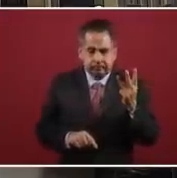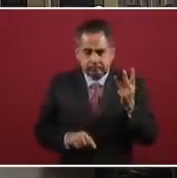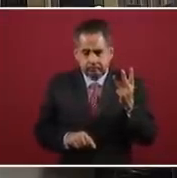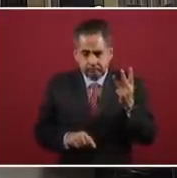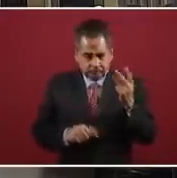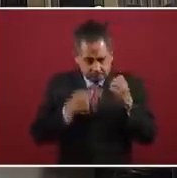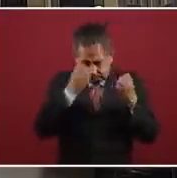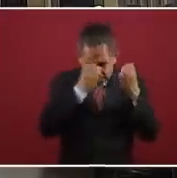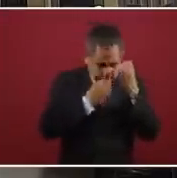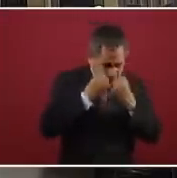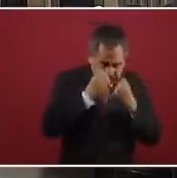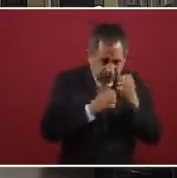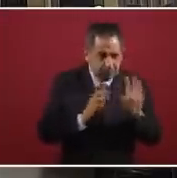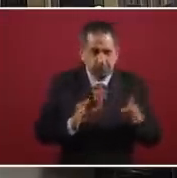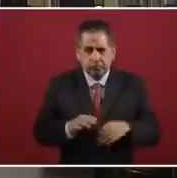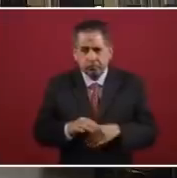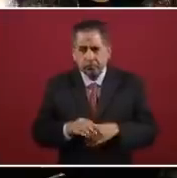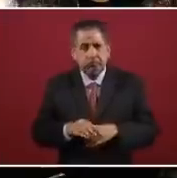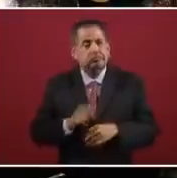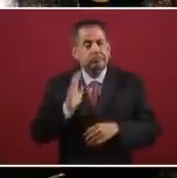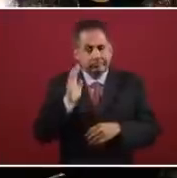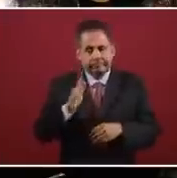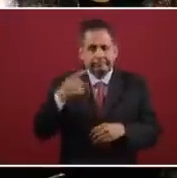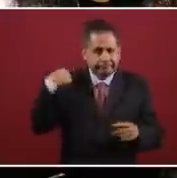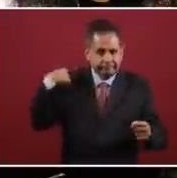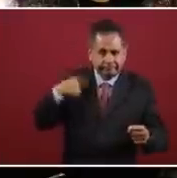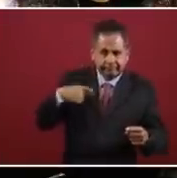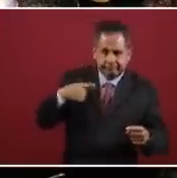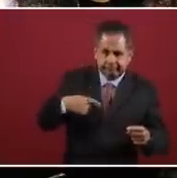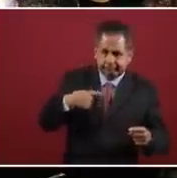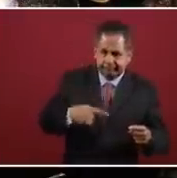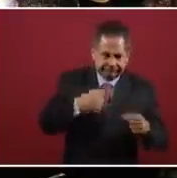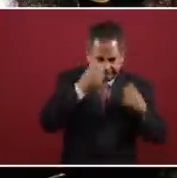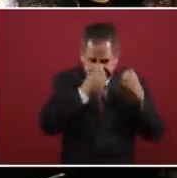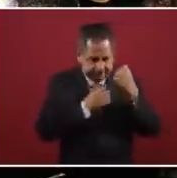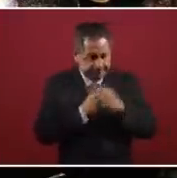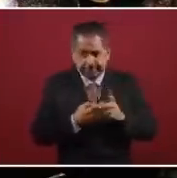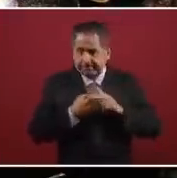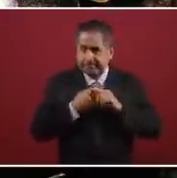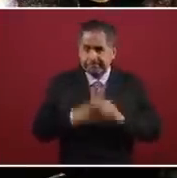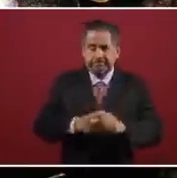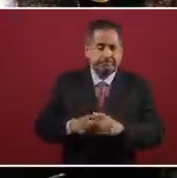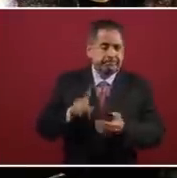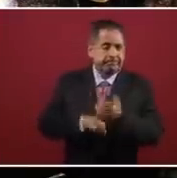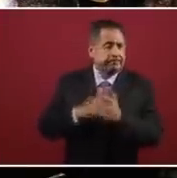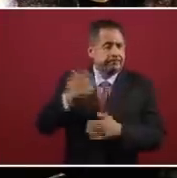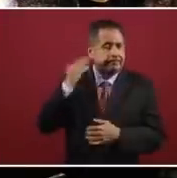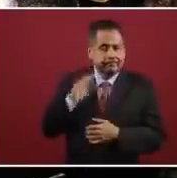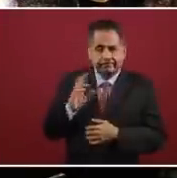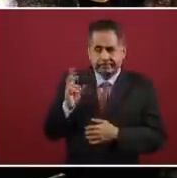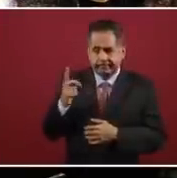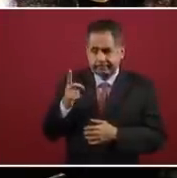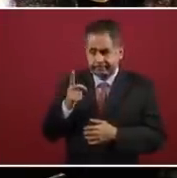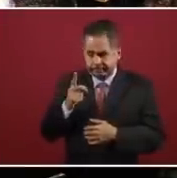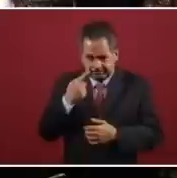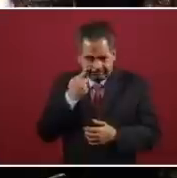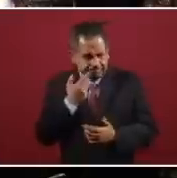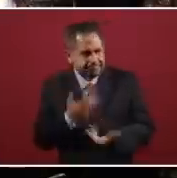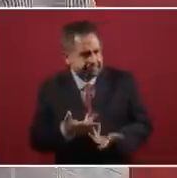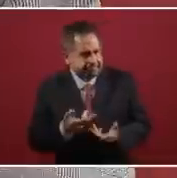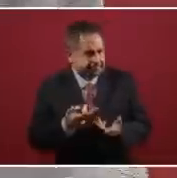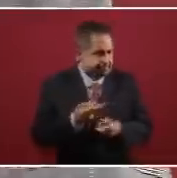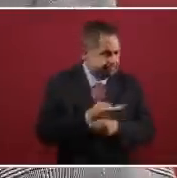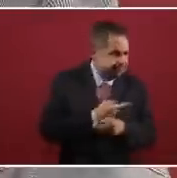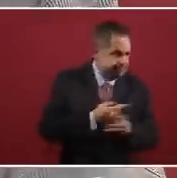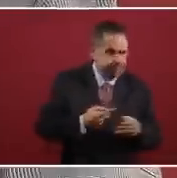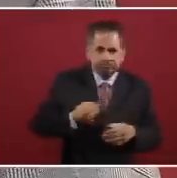la estamos analizando, la hemos venido analizando prácticamente desde diciembre pasado y